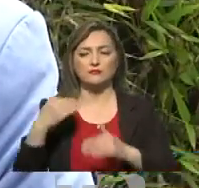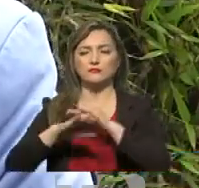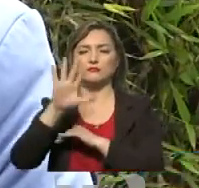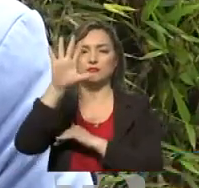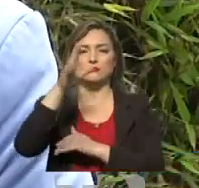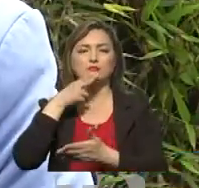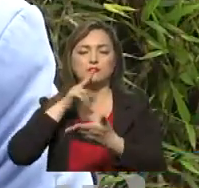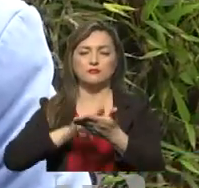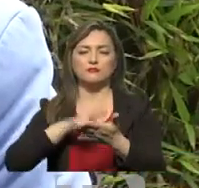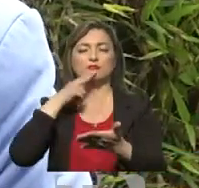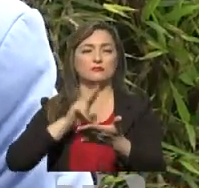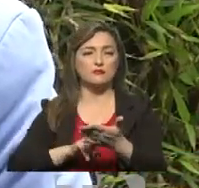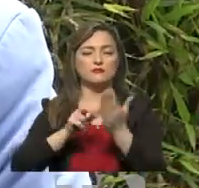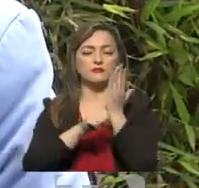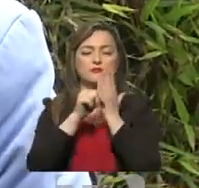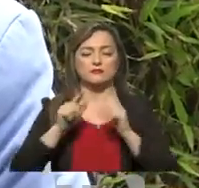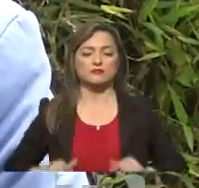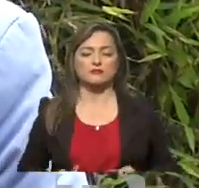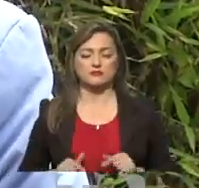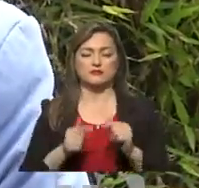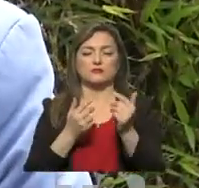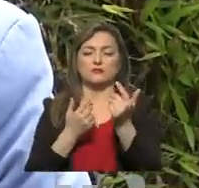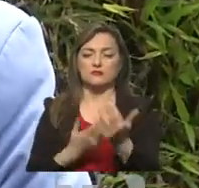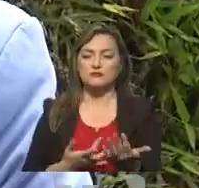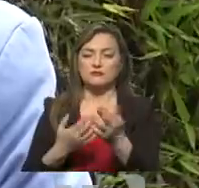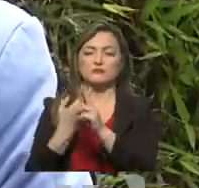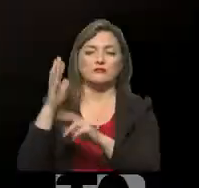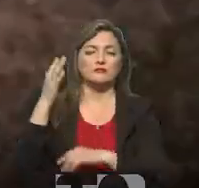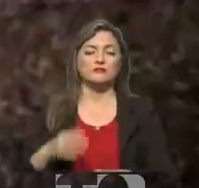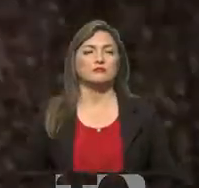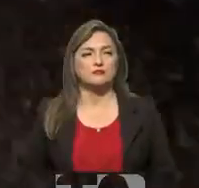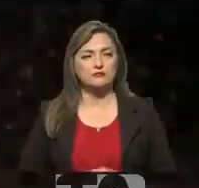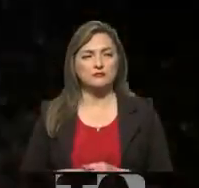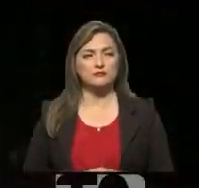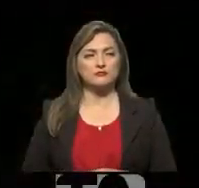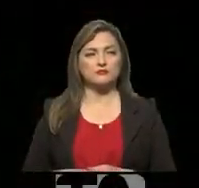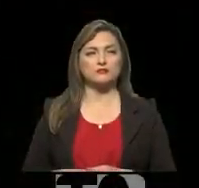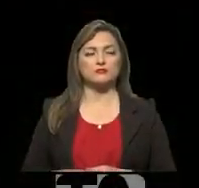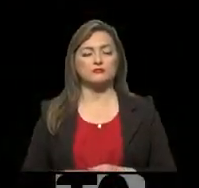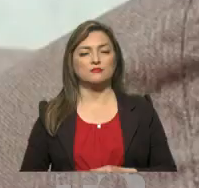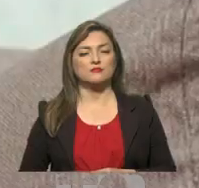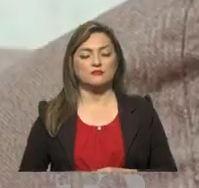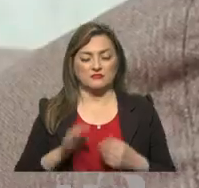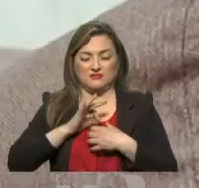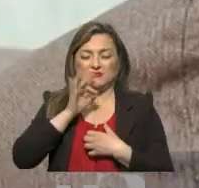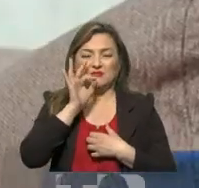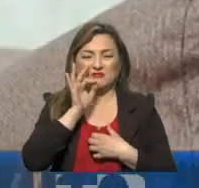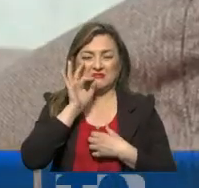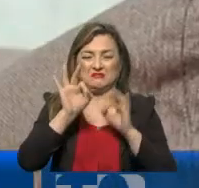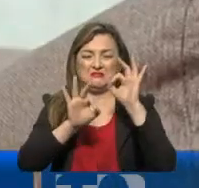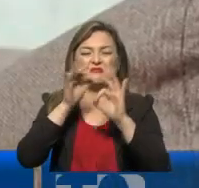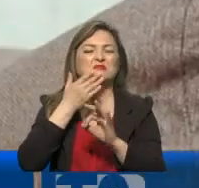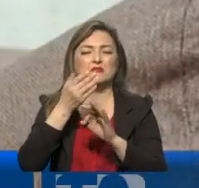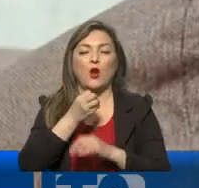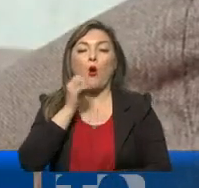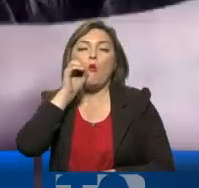oficios reiteradamente al Ministerio y hasta hoy no tenemos esa respuesta. El SARS-CoV-2 se transmite